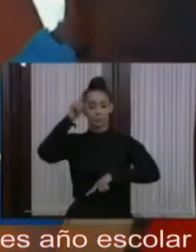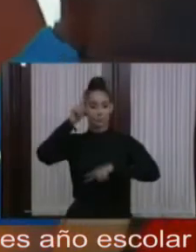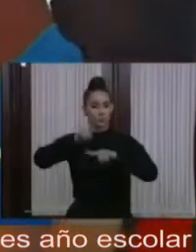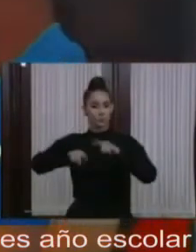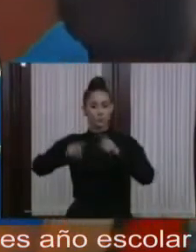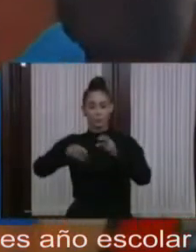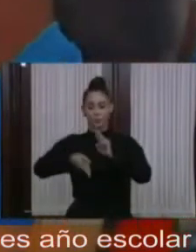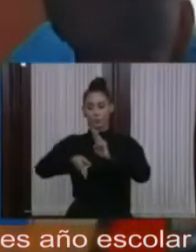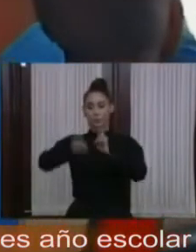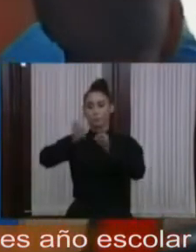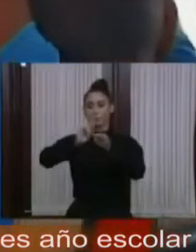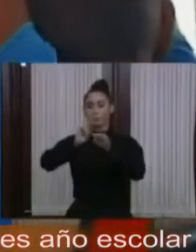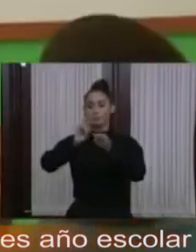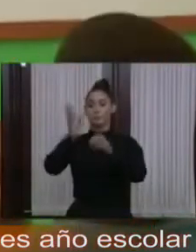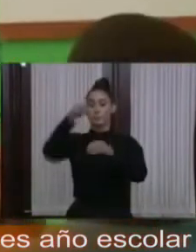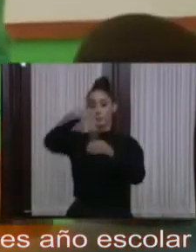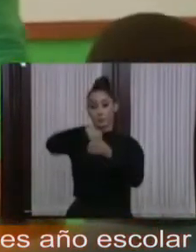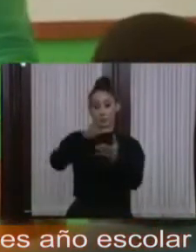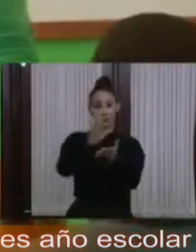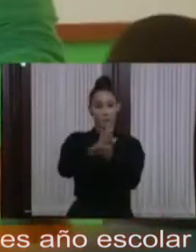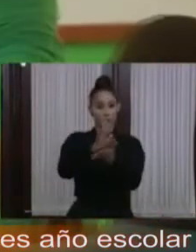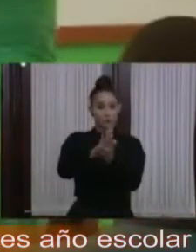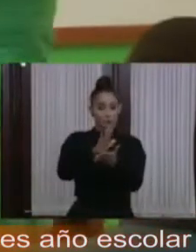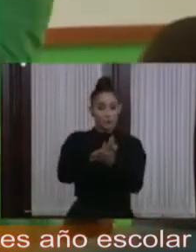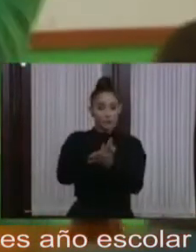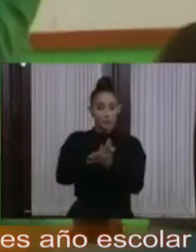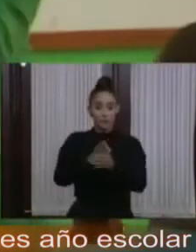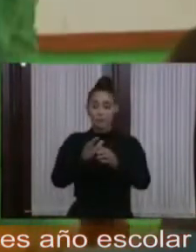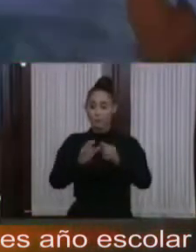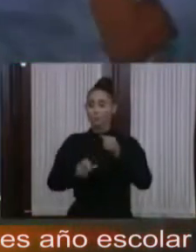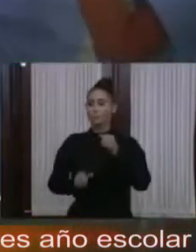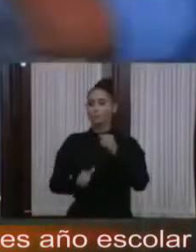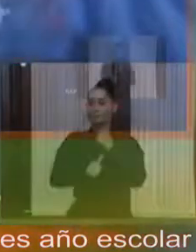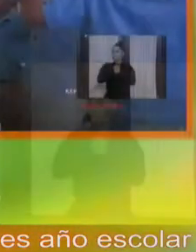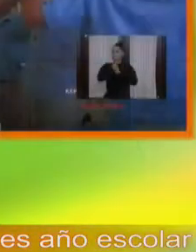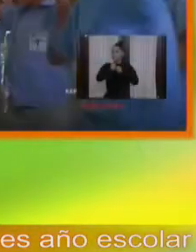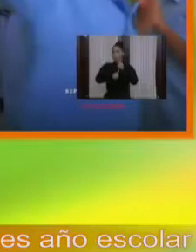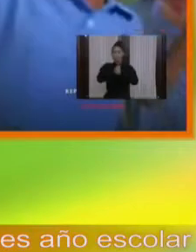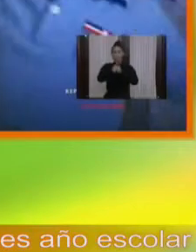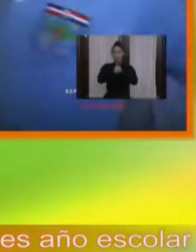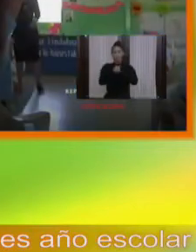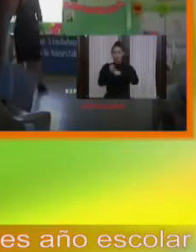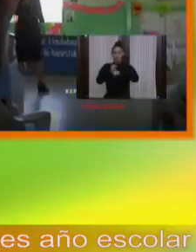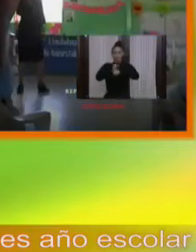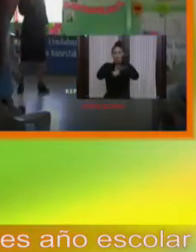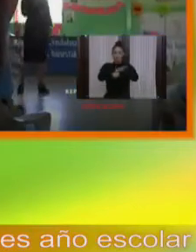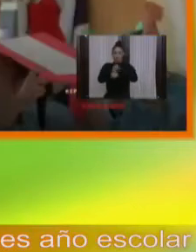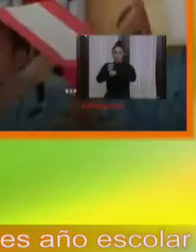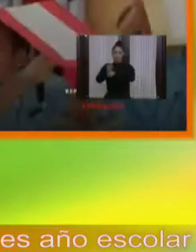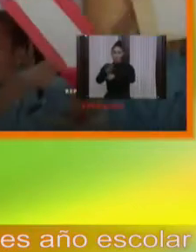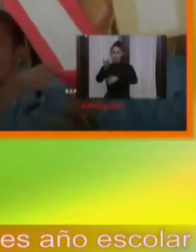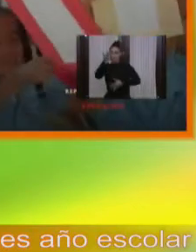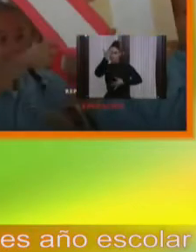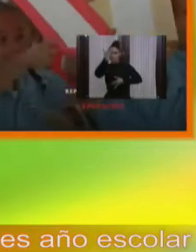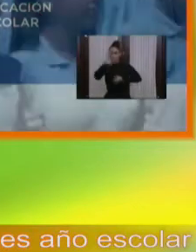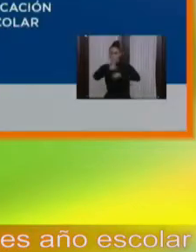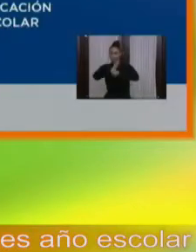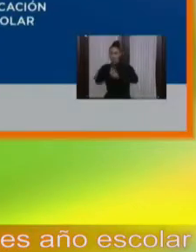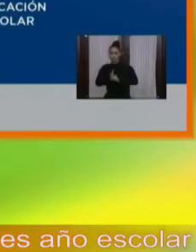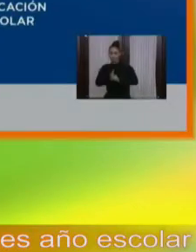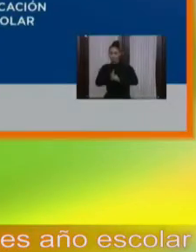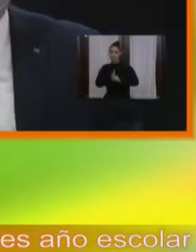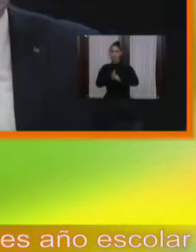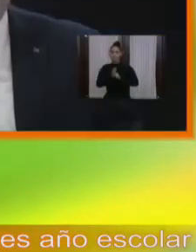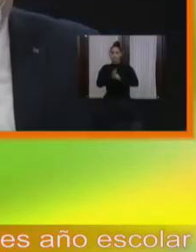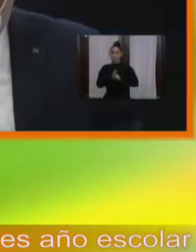quien le ha dicho al ministro de educación que las clases por televisión o por radio son para niño quien lo ha dicho en qué país del